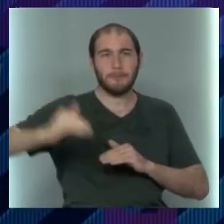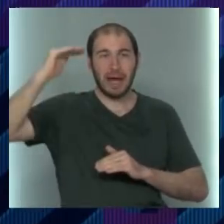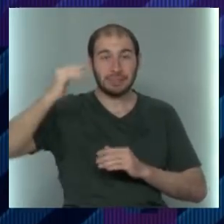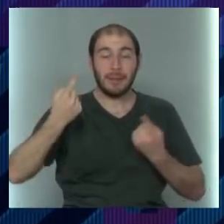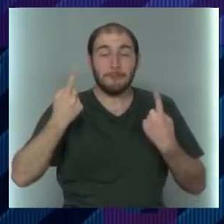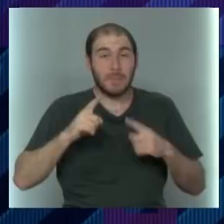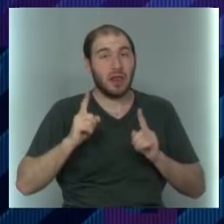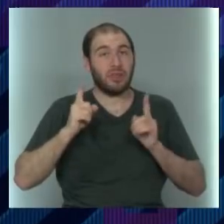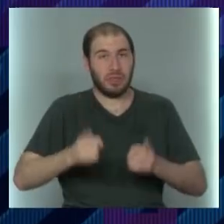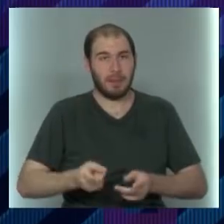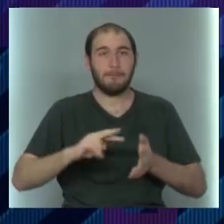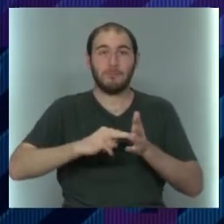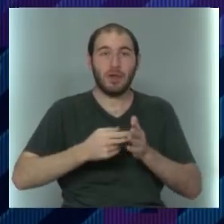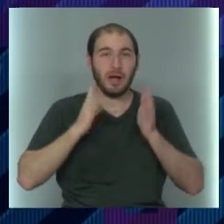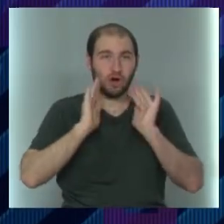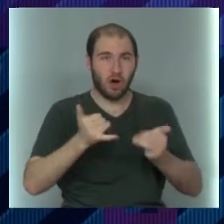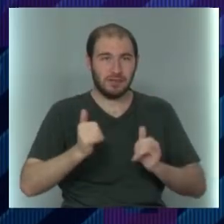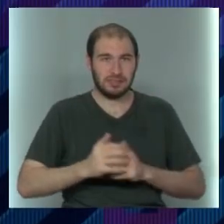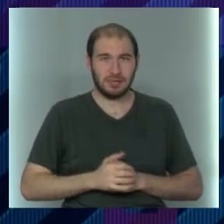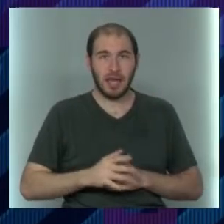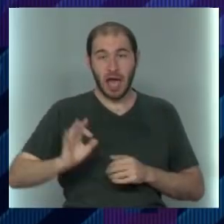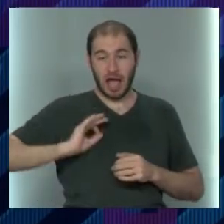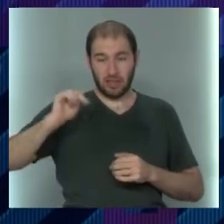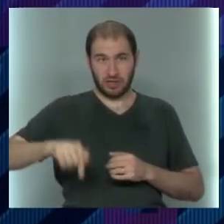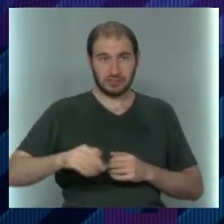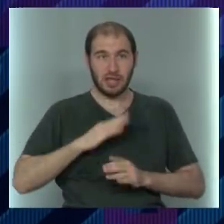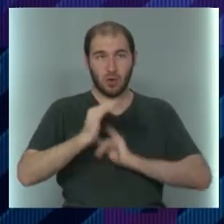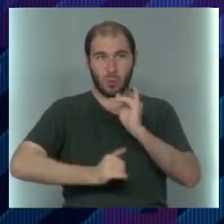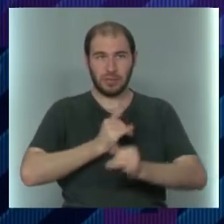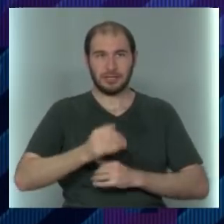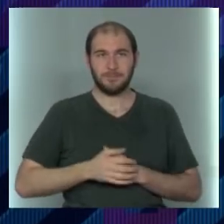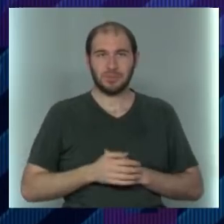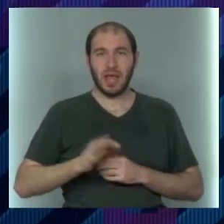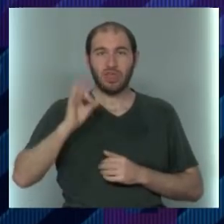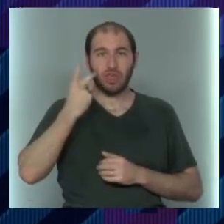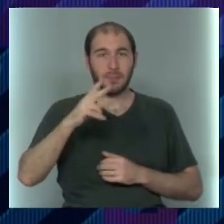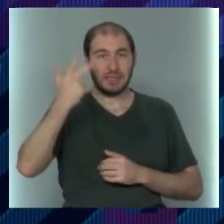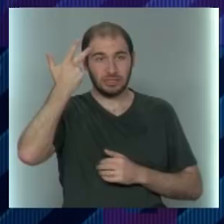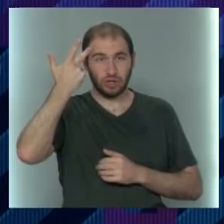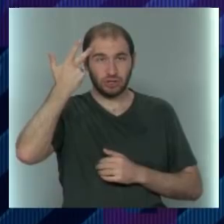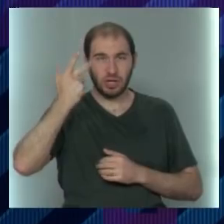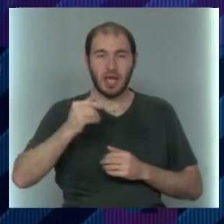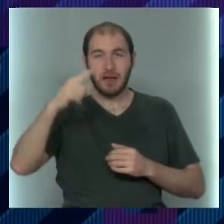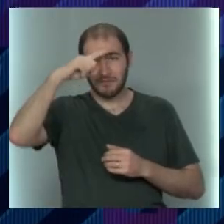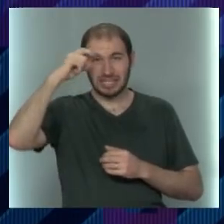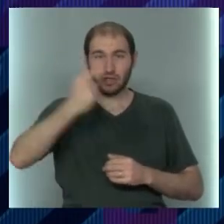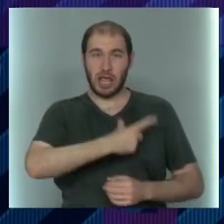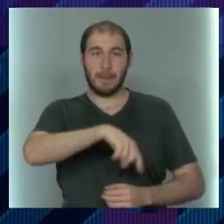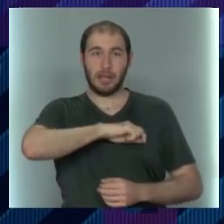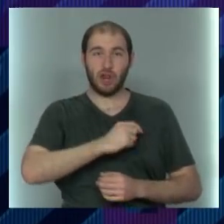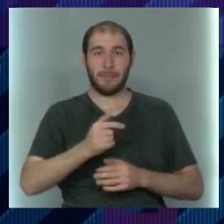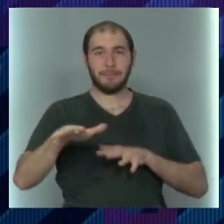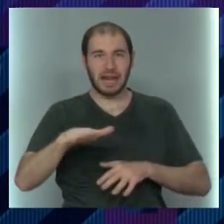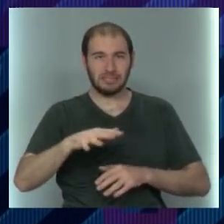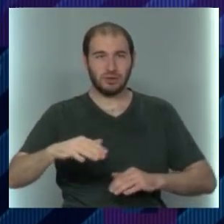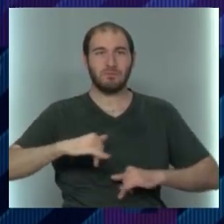aunque también afecta a jóvenes. En este año, lo vamos a mencionar, en este 2018, la Federación Española de